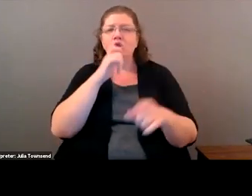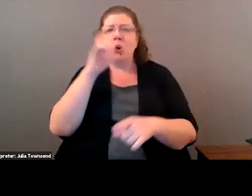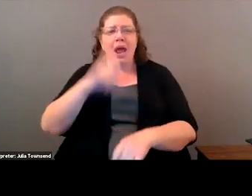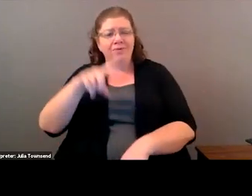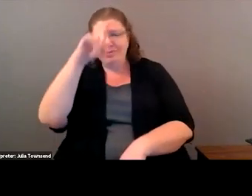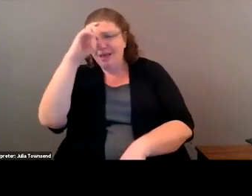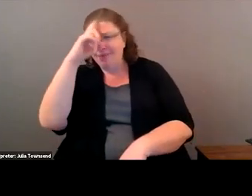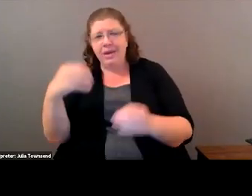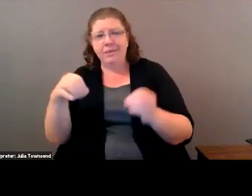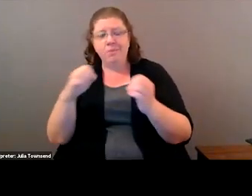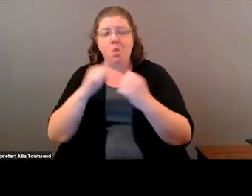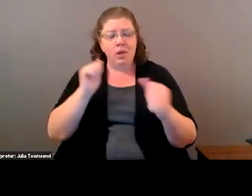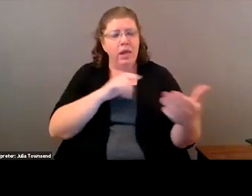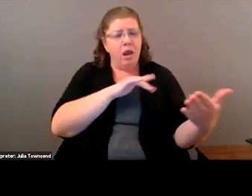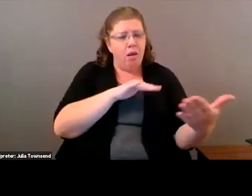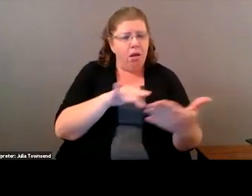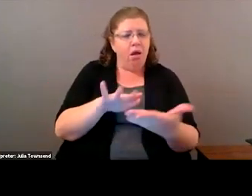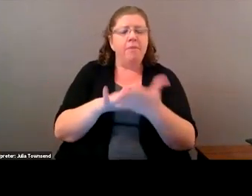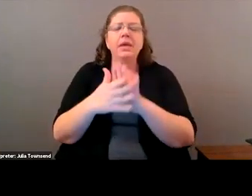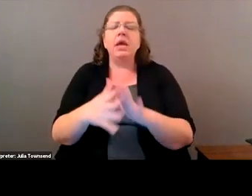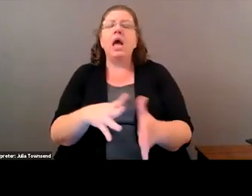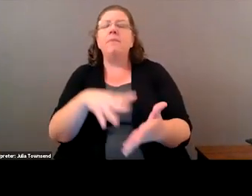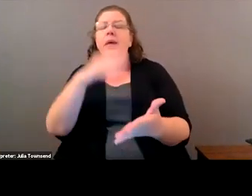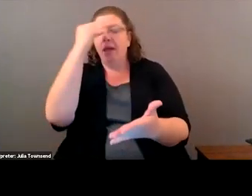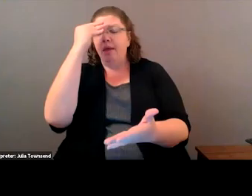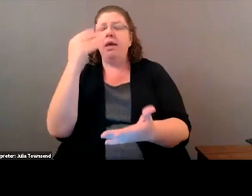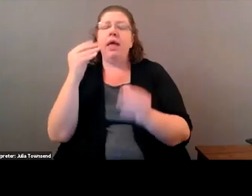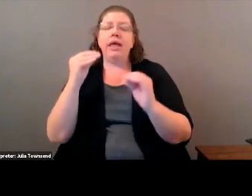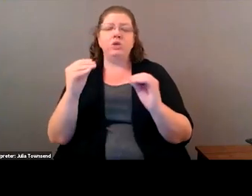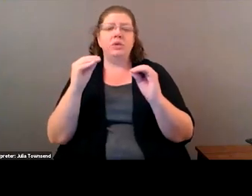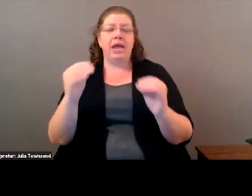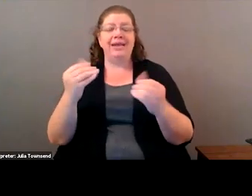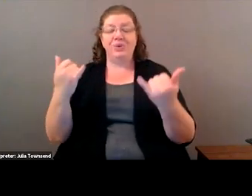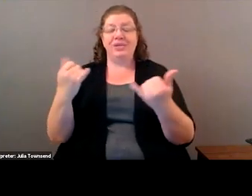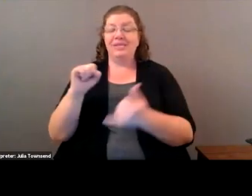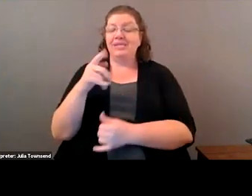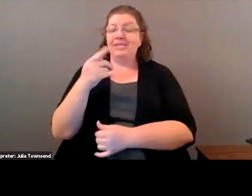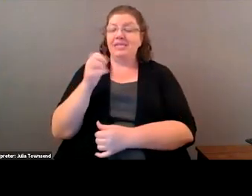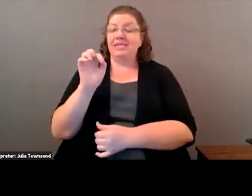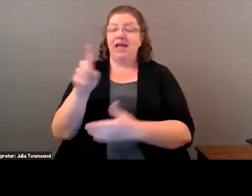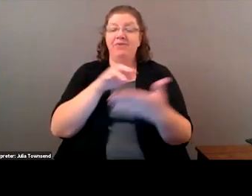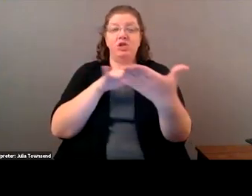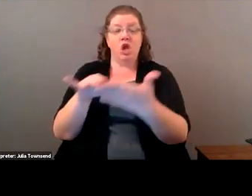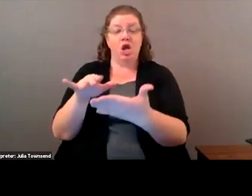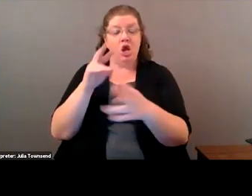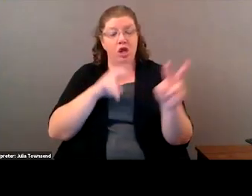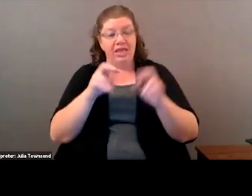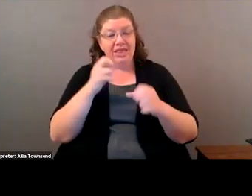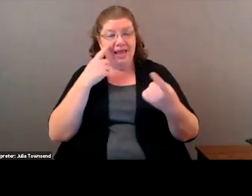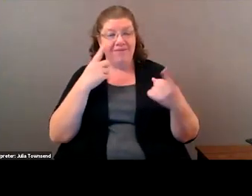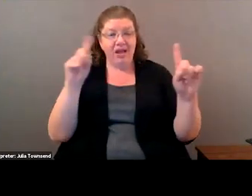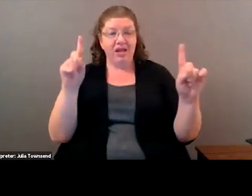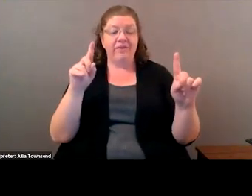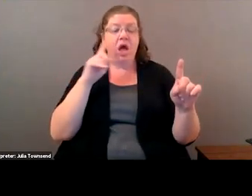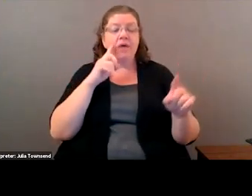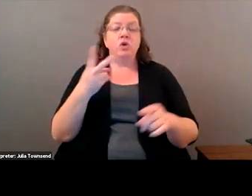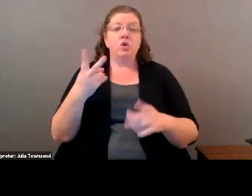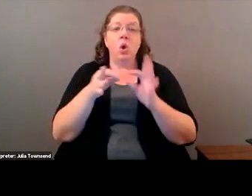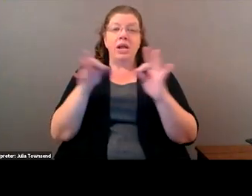no tenemos que detener duda podemos educarnos por ejemplo según un estudio de sanfer